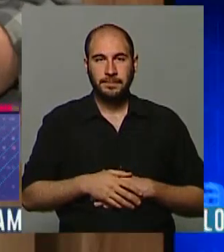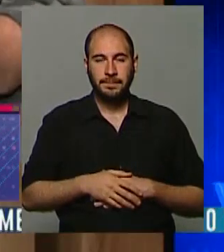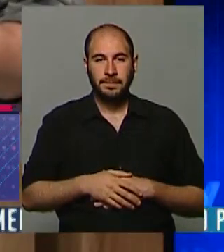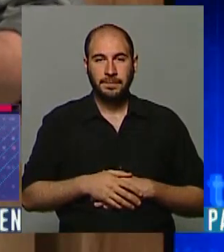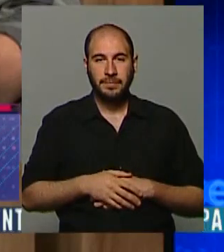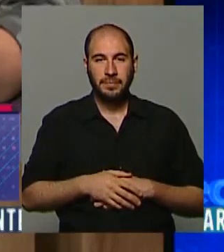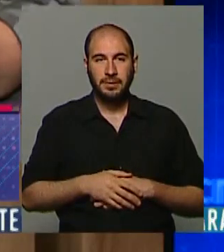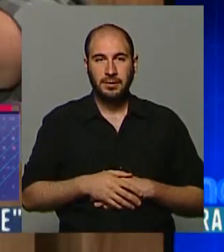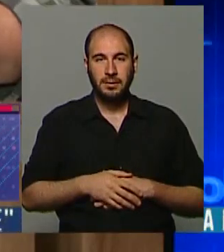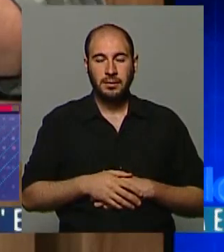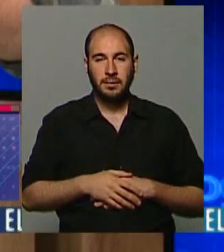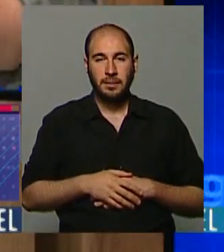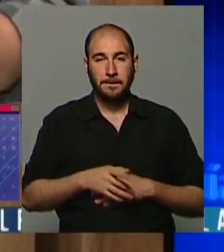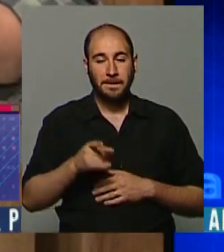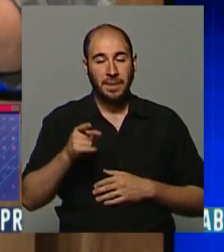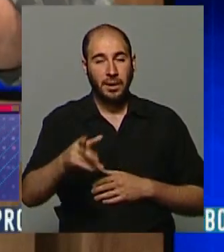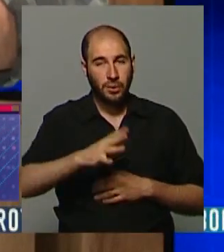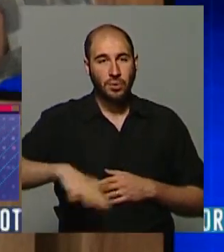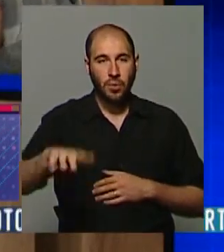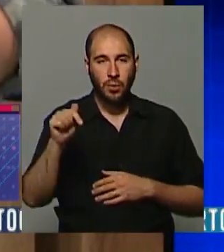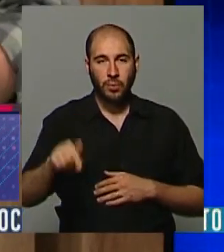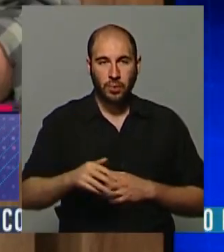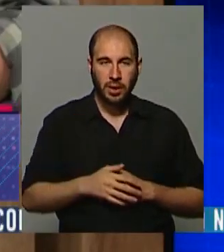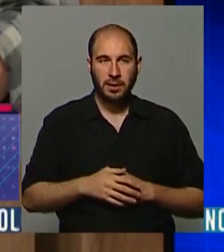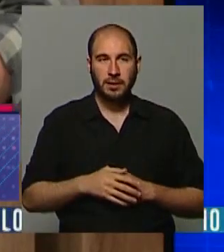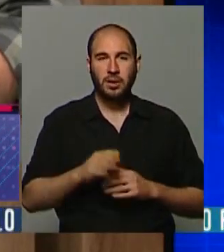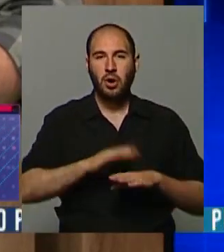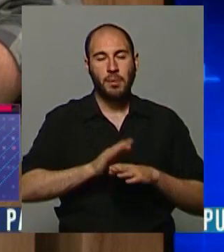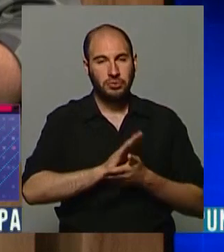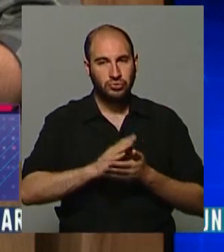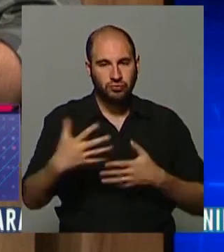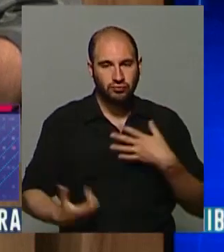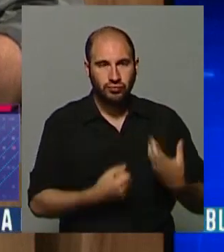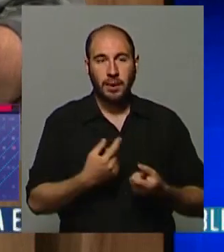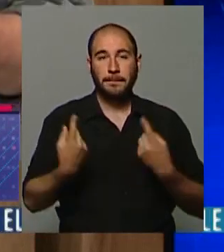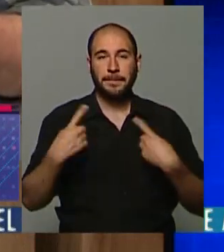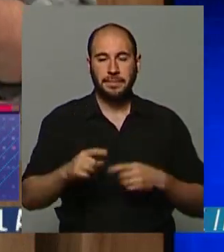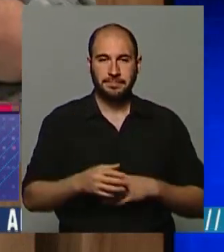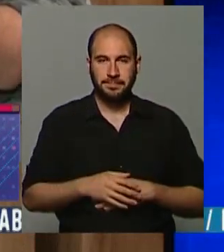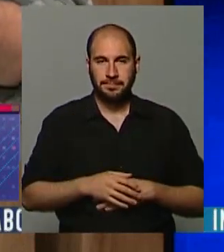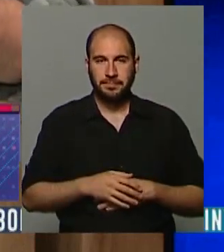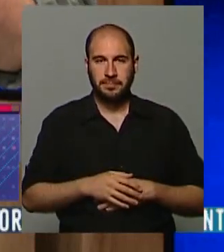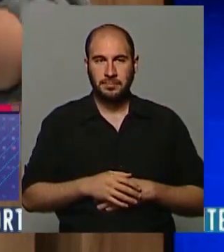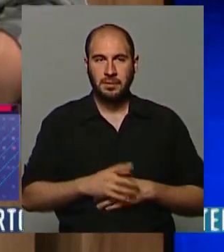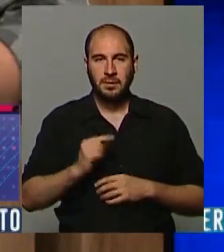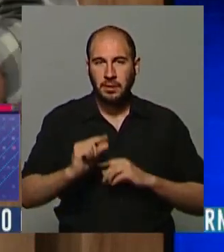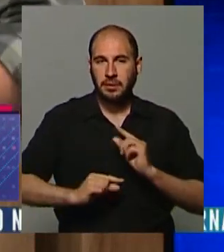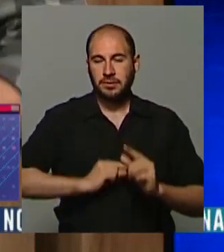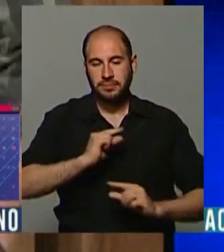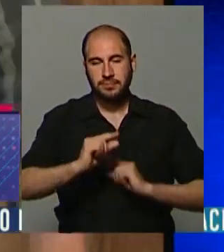es un lugar donde asumen nuevos compromisos, pero tampoco hay que ir